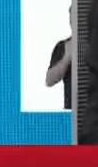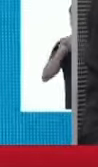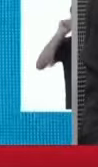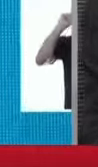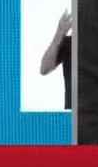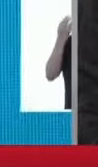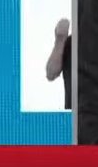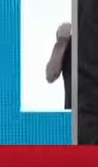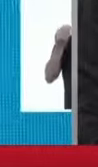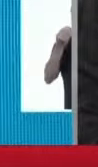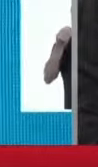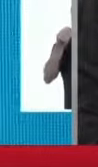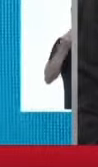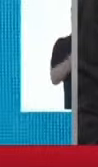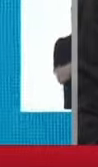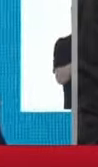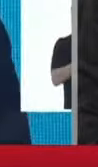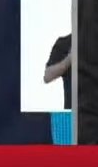muy me había pasado,